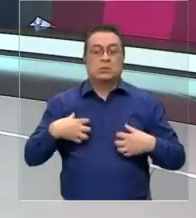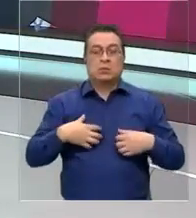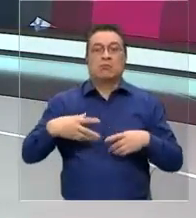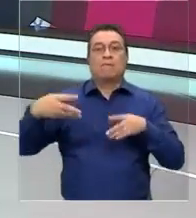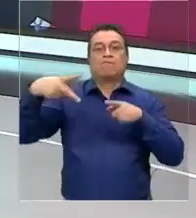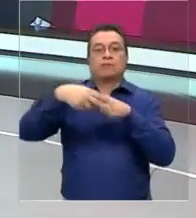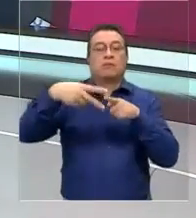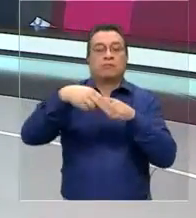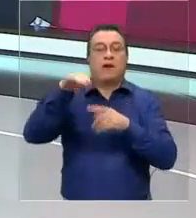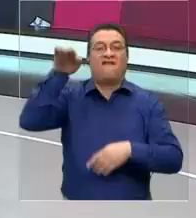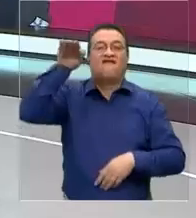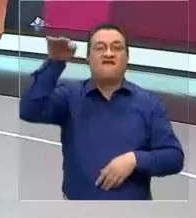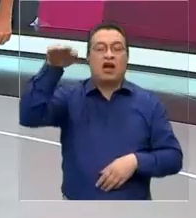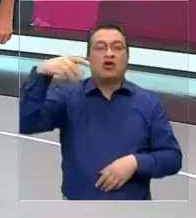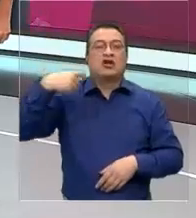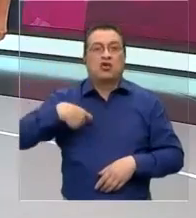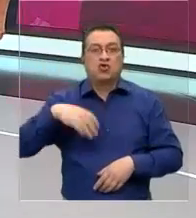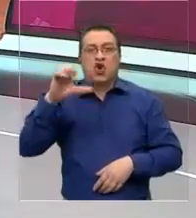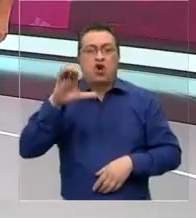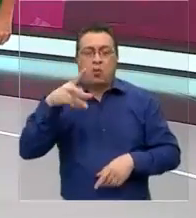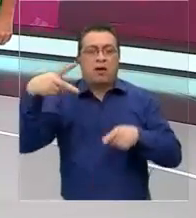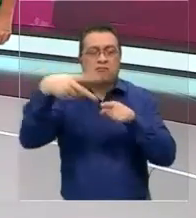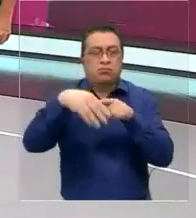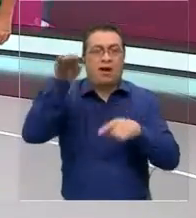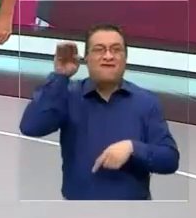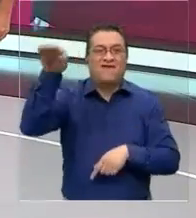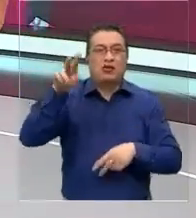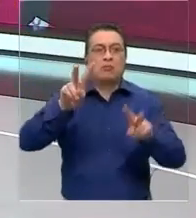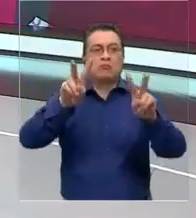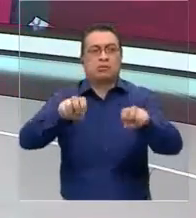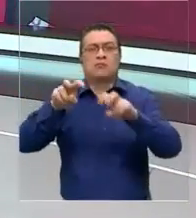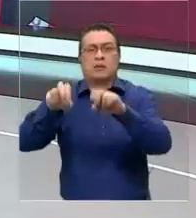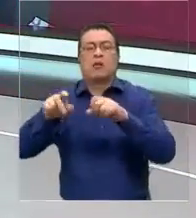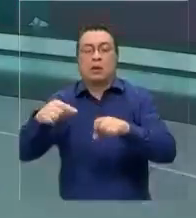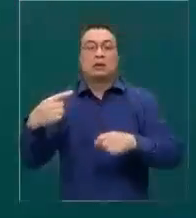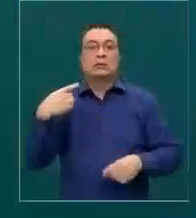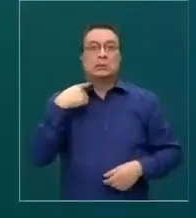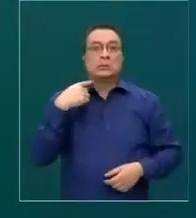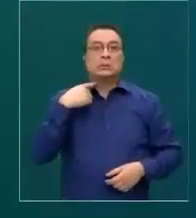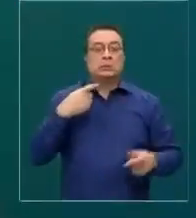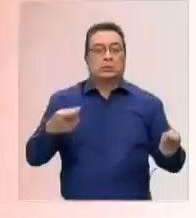los bancos y comenzaron entonces a incautar también todos los activos.